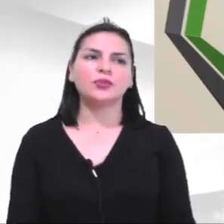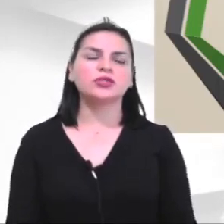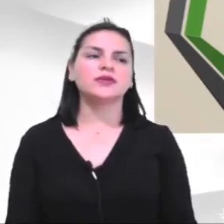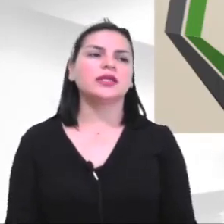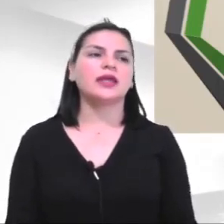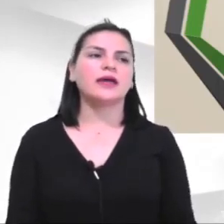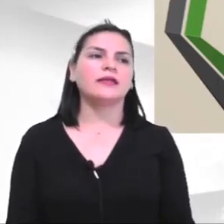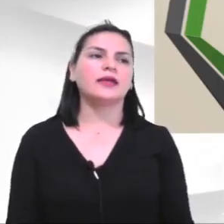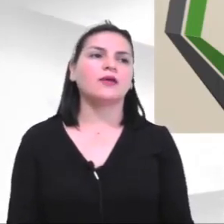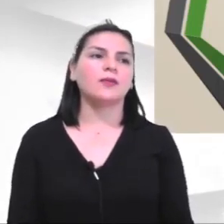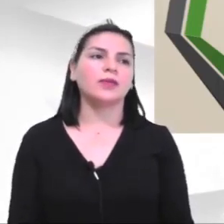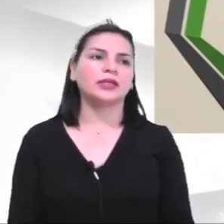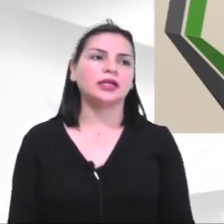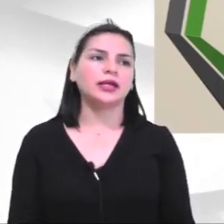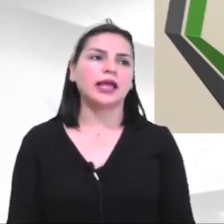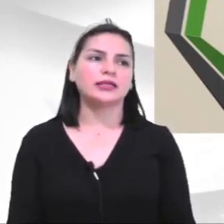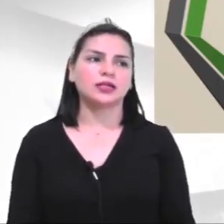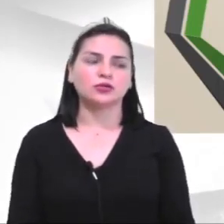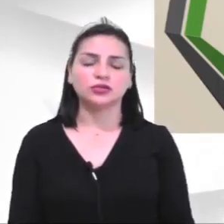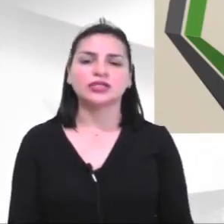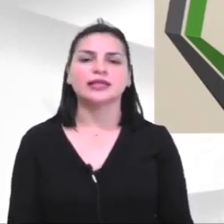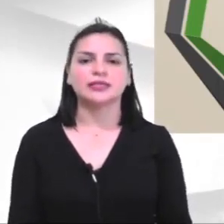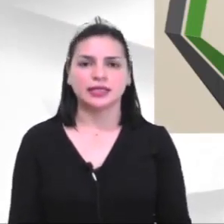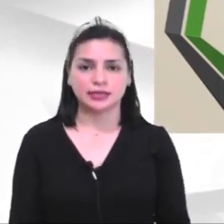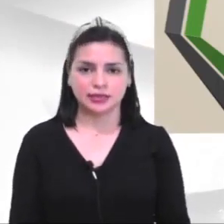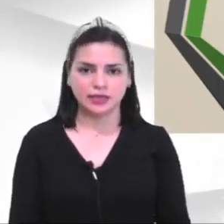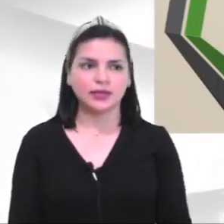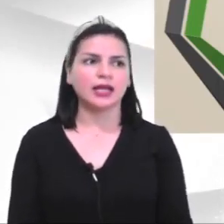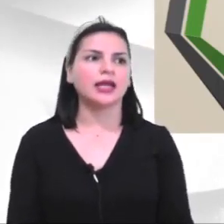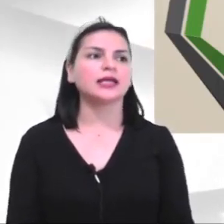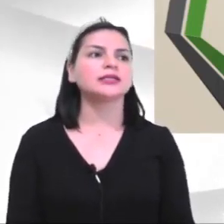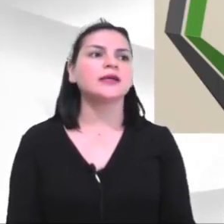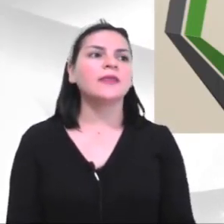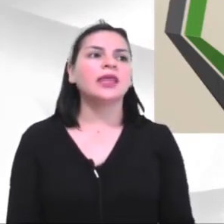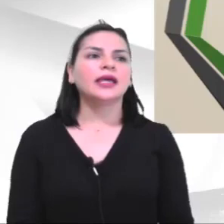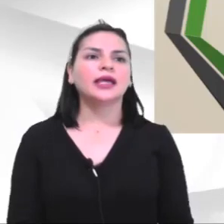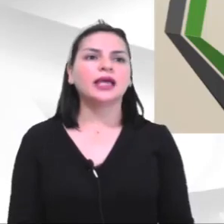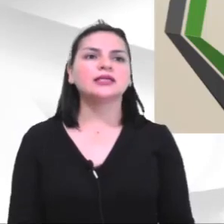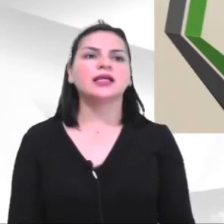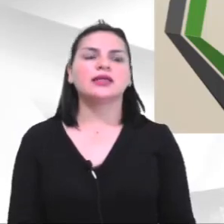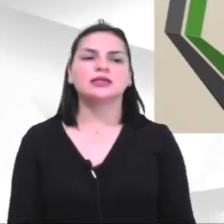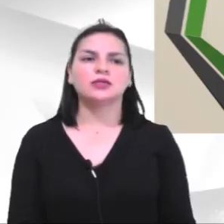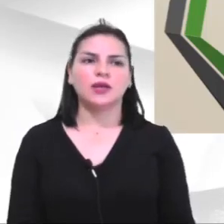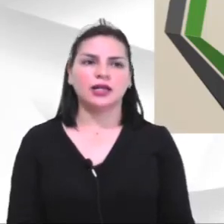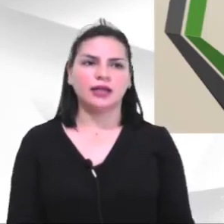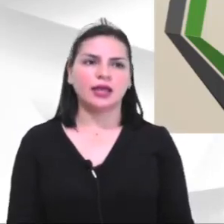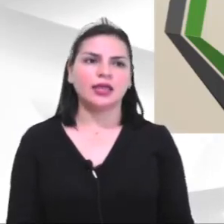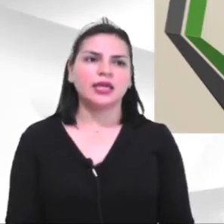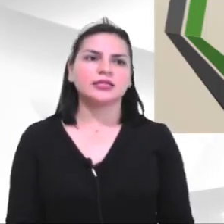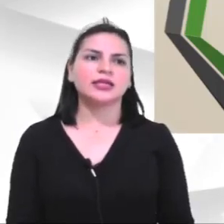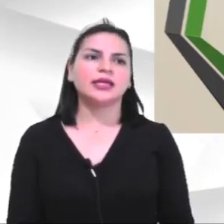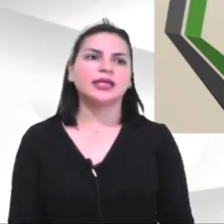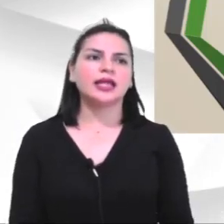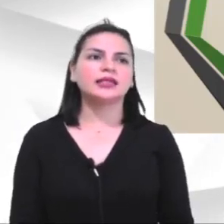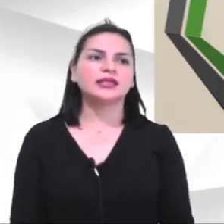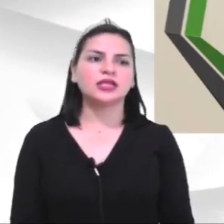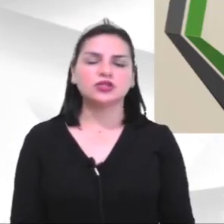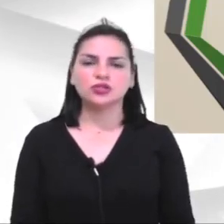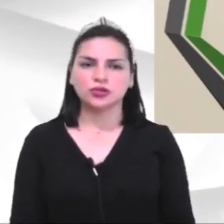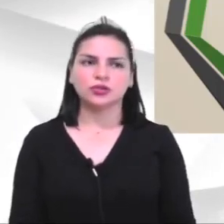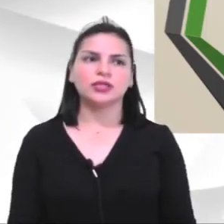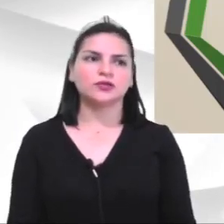no hay posibilidades de competir en circunstancias similares, crece la desigualdad, se